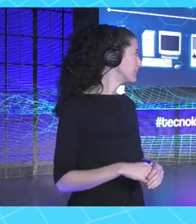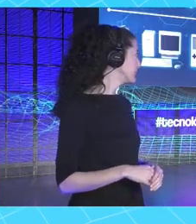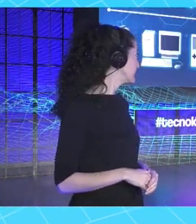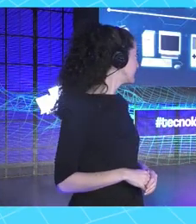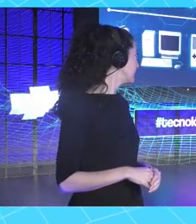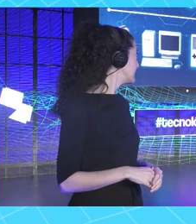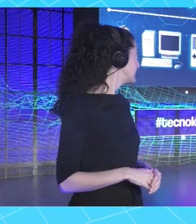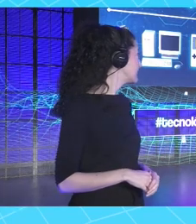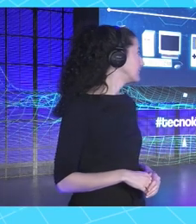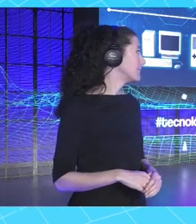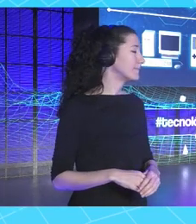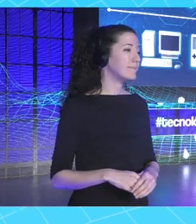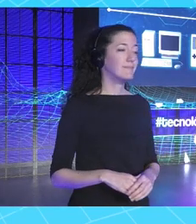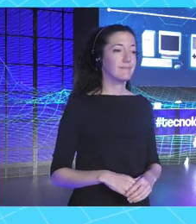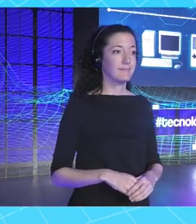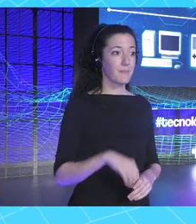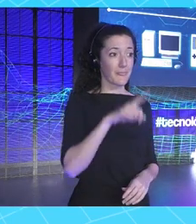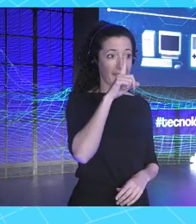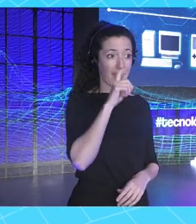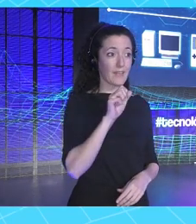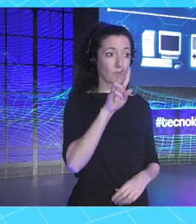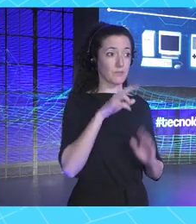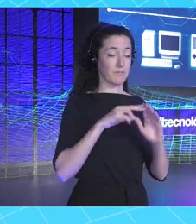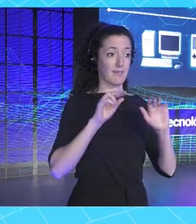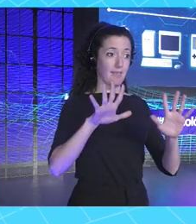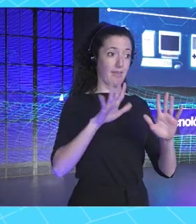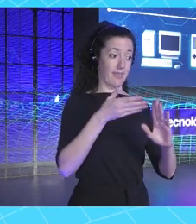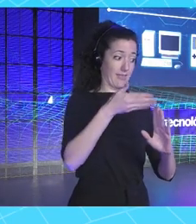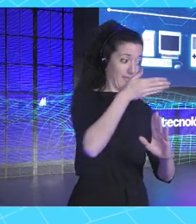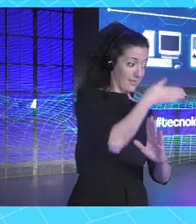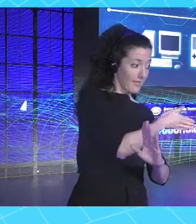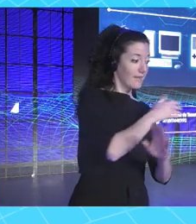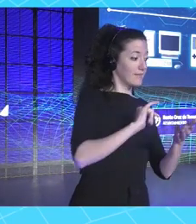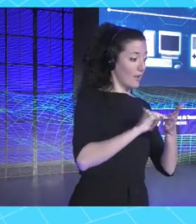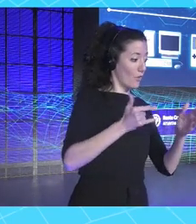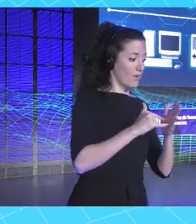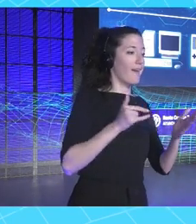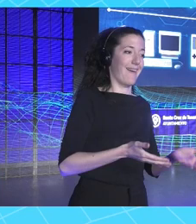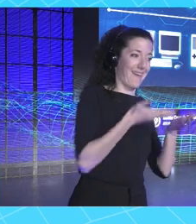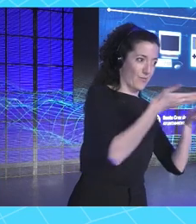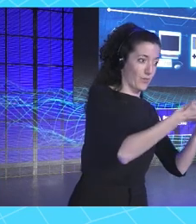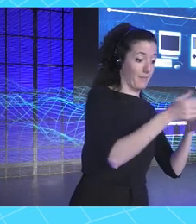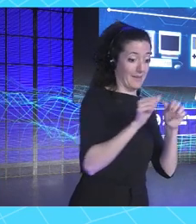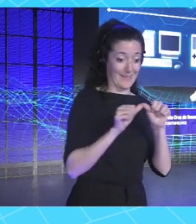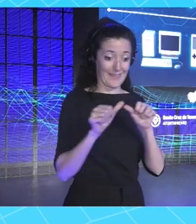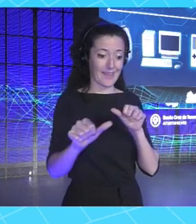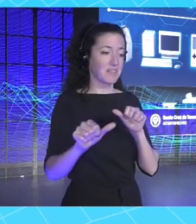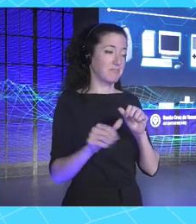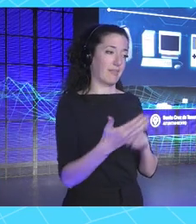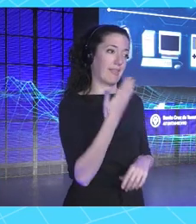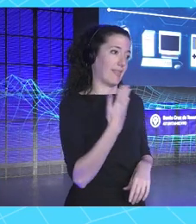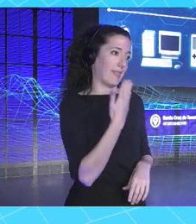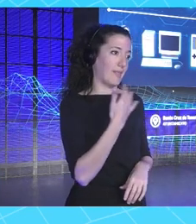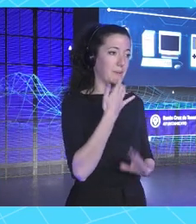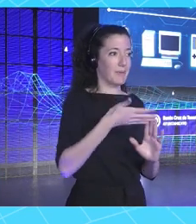de que hasta el año 2010 hacíamos tecnología que ayudaba y de aquí allí la mayoría es entretenimiento decir la bombilla daba luz el móvil